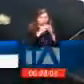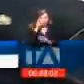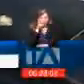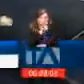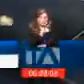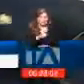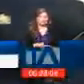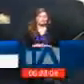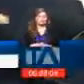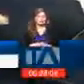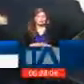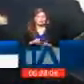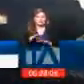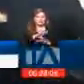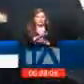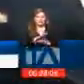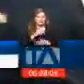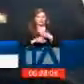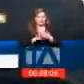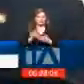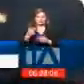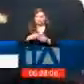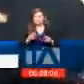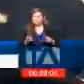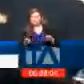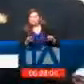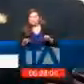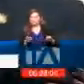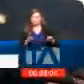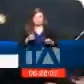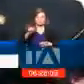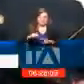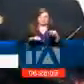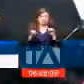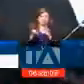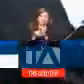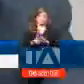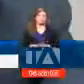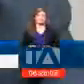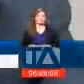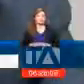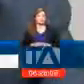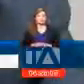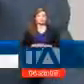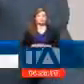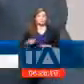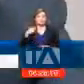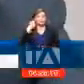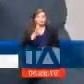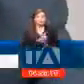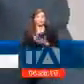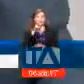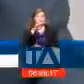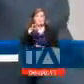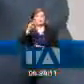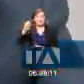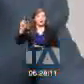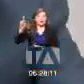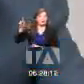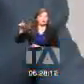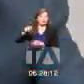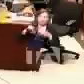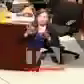no puede quedarse afuera de este proceso de control político, ya que hay que determinar si hubieron o no irregularidades en este proceso. La siguiente semana Villamar